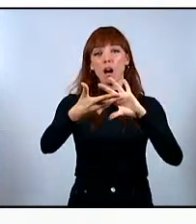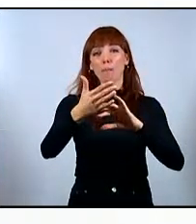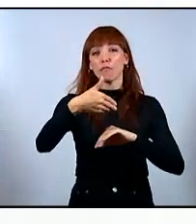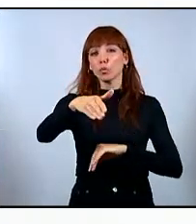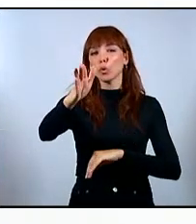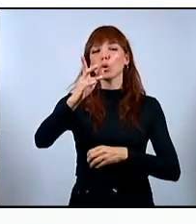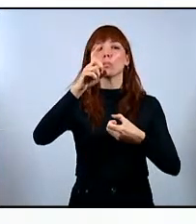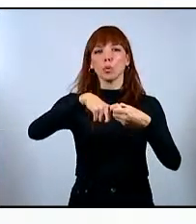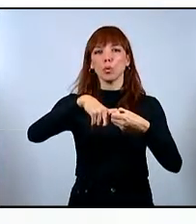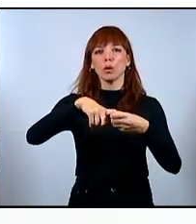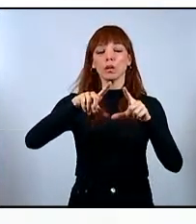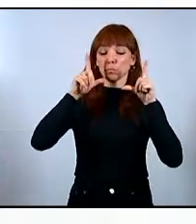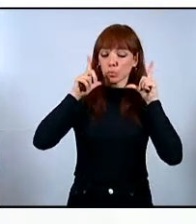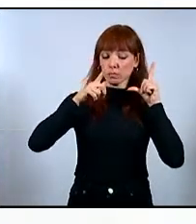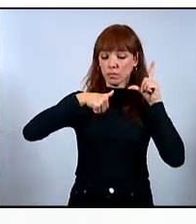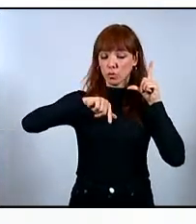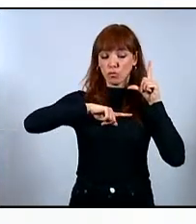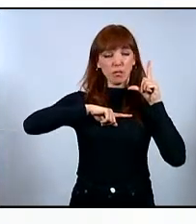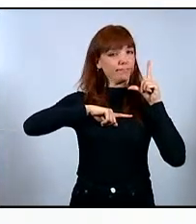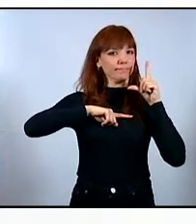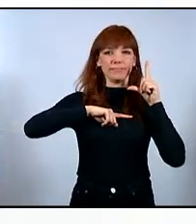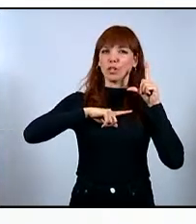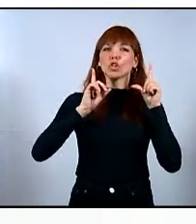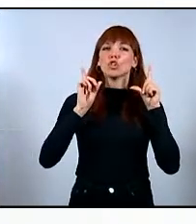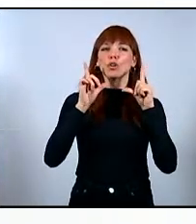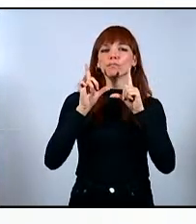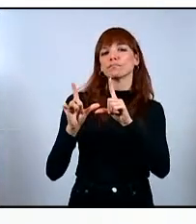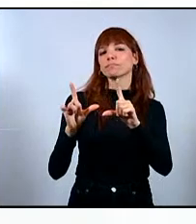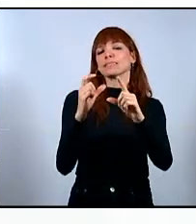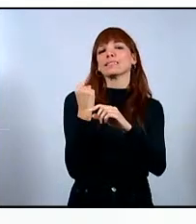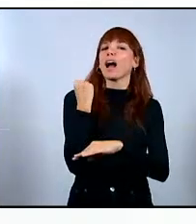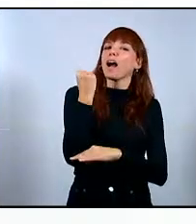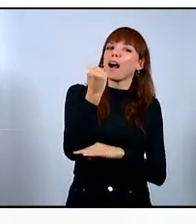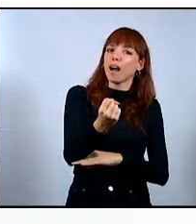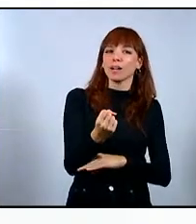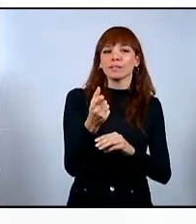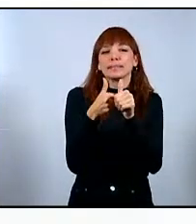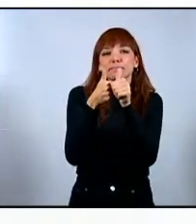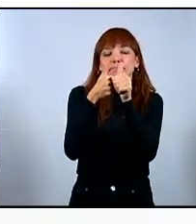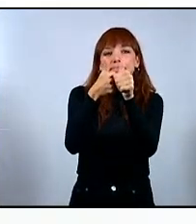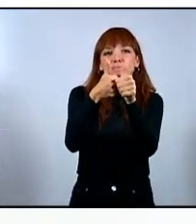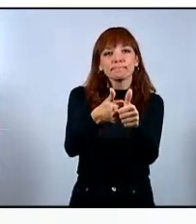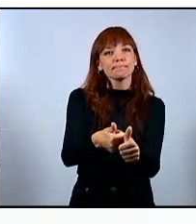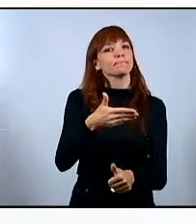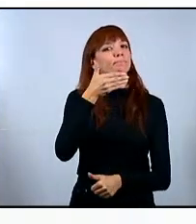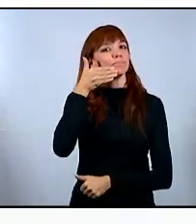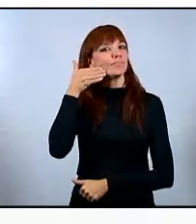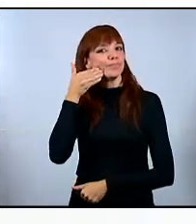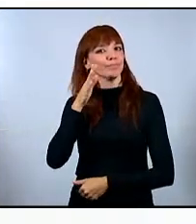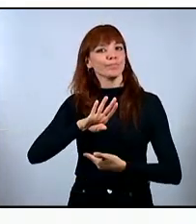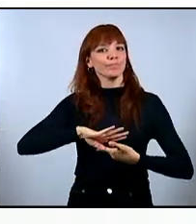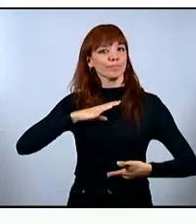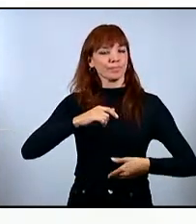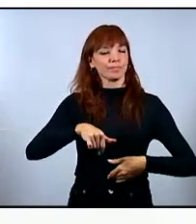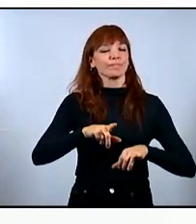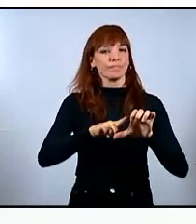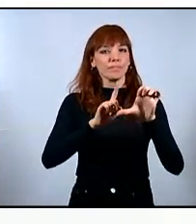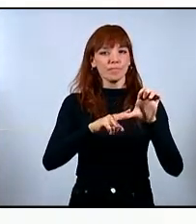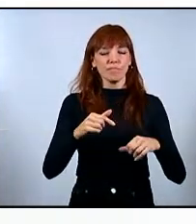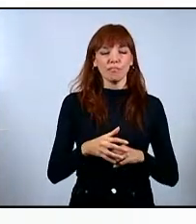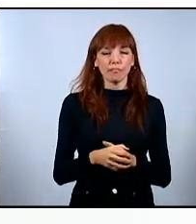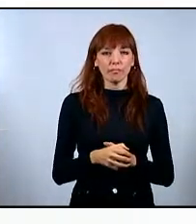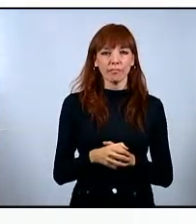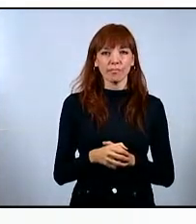no como protagonistas, sino como acompañantes de la capacidad y de la dignidad del pueblo extremeño. Esto